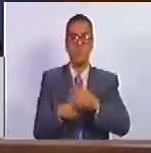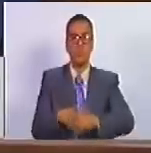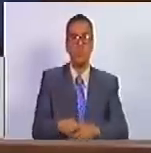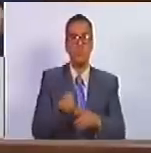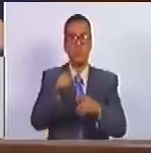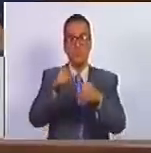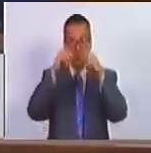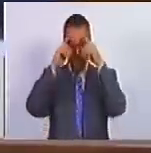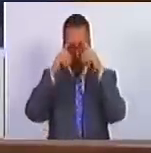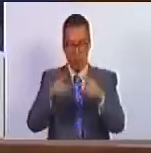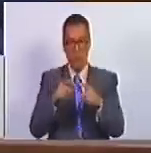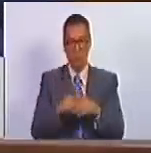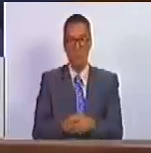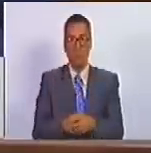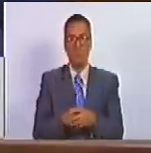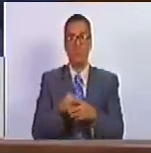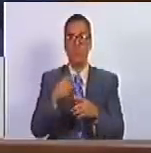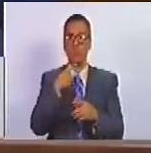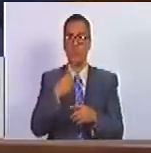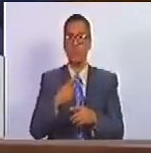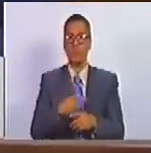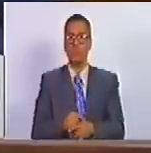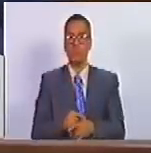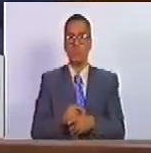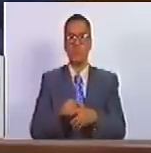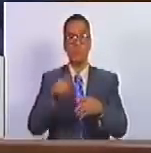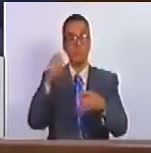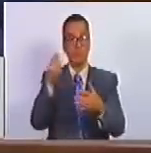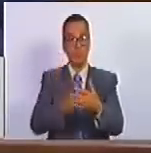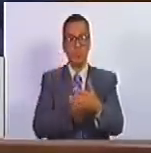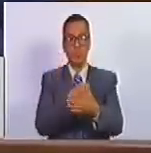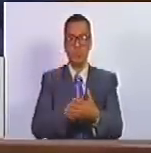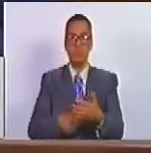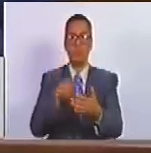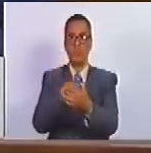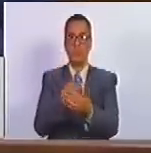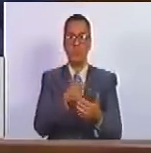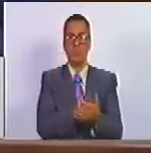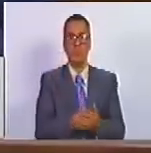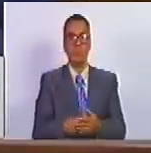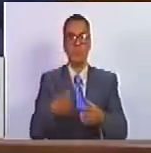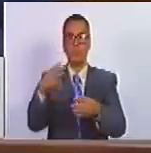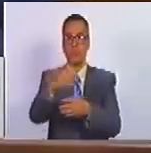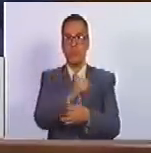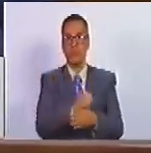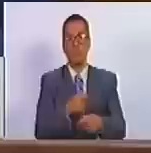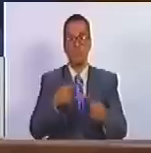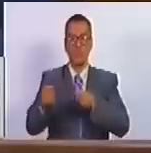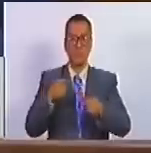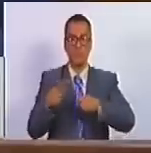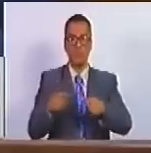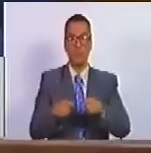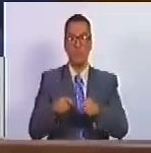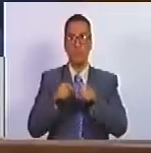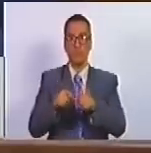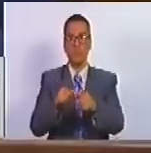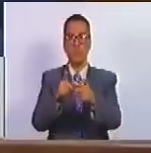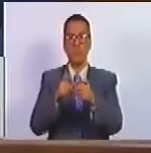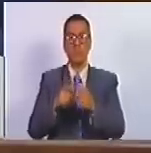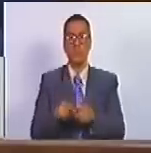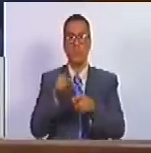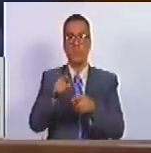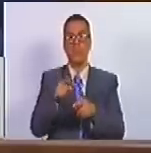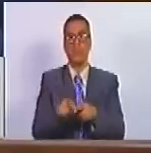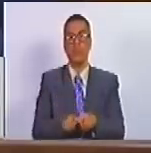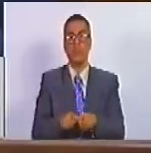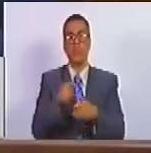su determinación, declaración, liquidación, pago, recaudación, control y fiscalización.